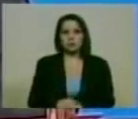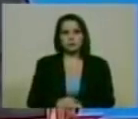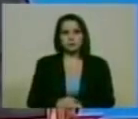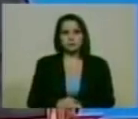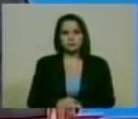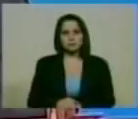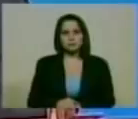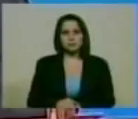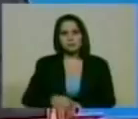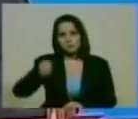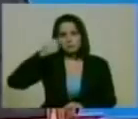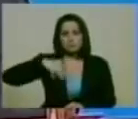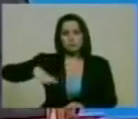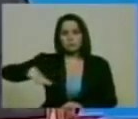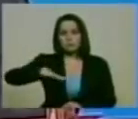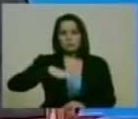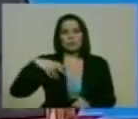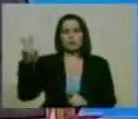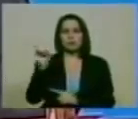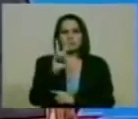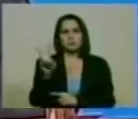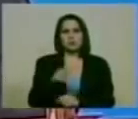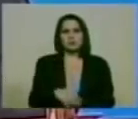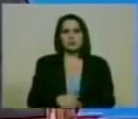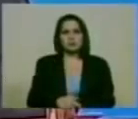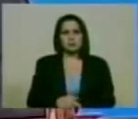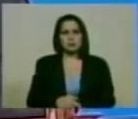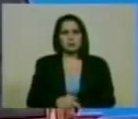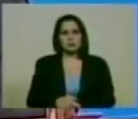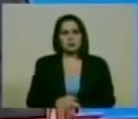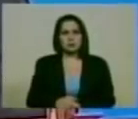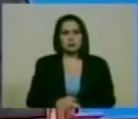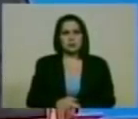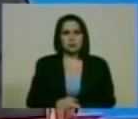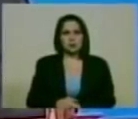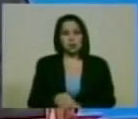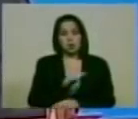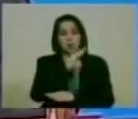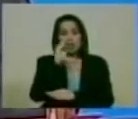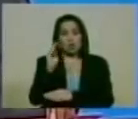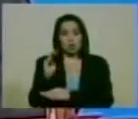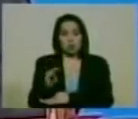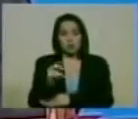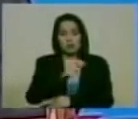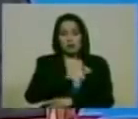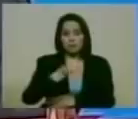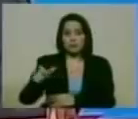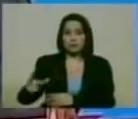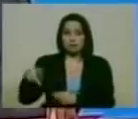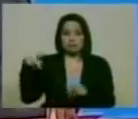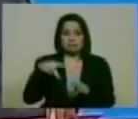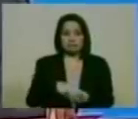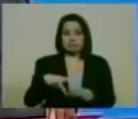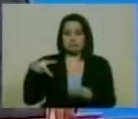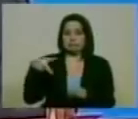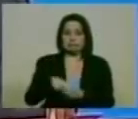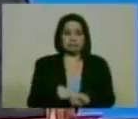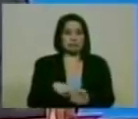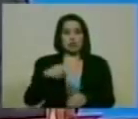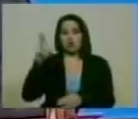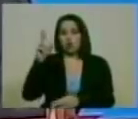conspiran contra el pueblo de Venezuela, protegen a los asesinos, criminales, conspiradores, todos los